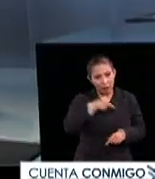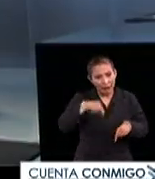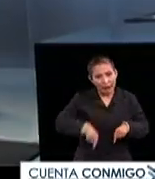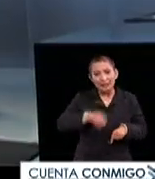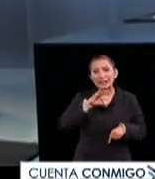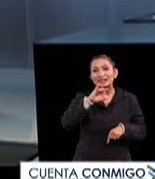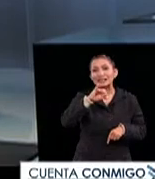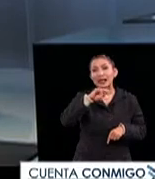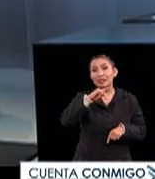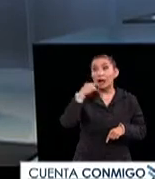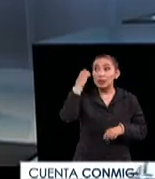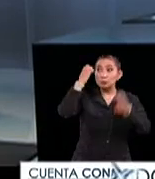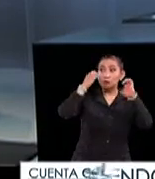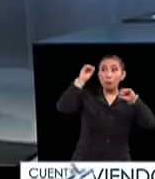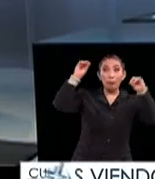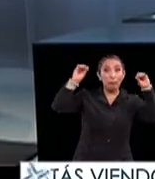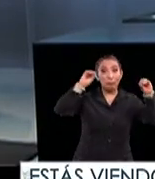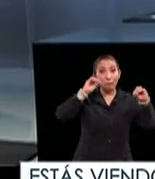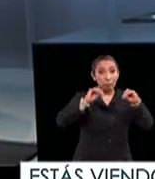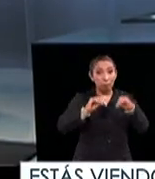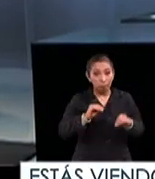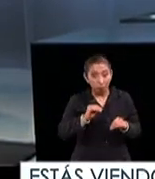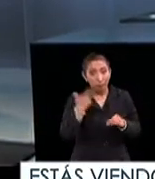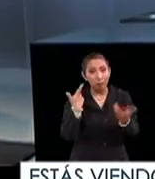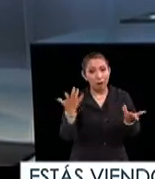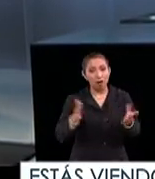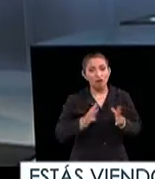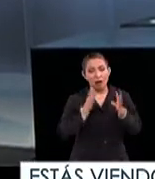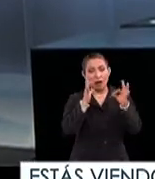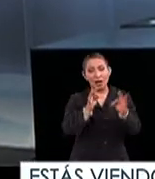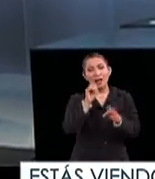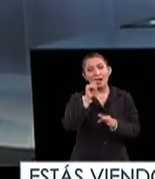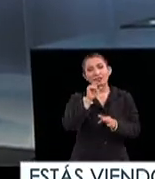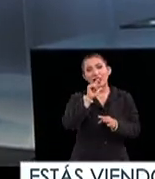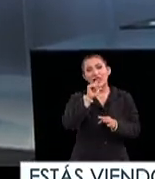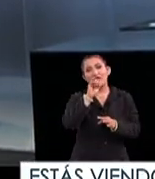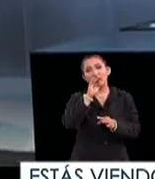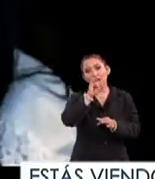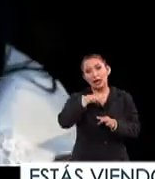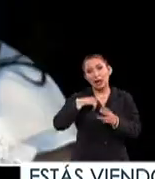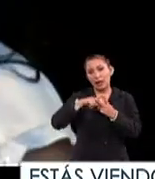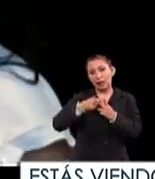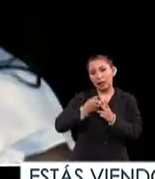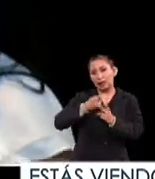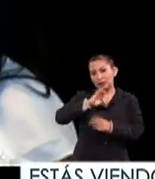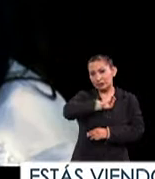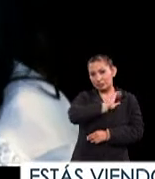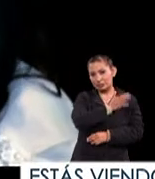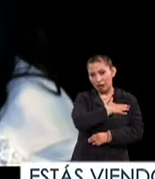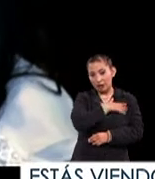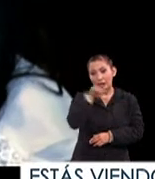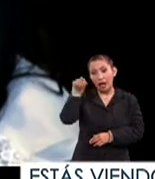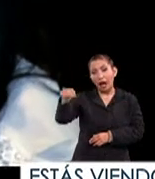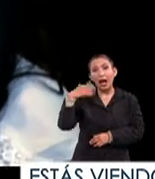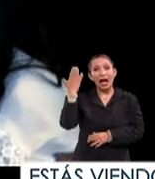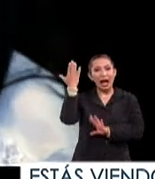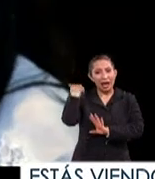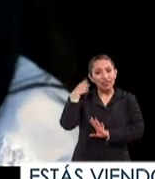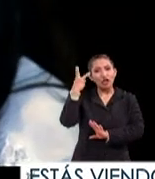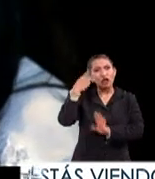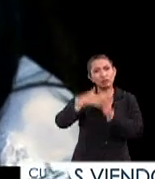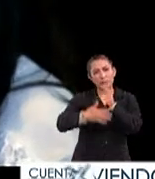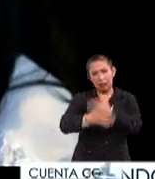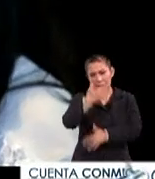la Cineteca alojar esta exposición. Es de Fundación Telefónica, nacida en España. Se presentó en